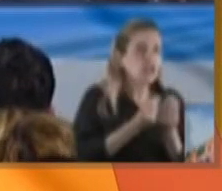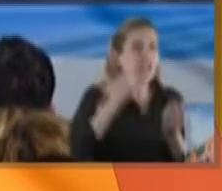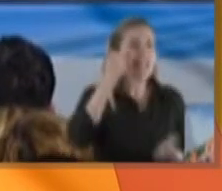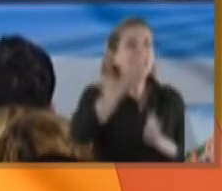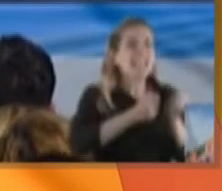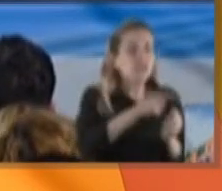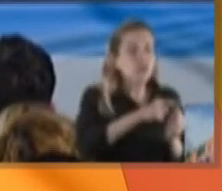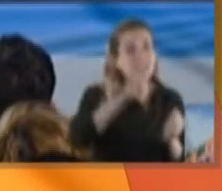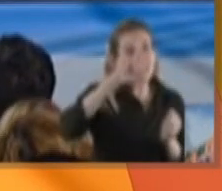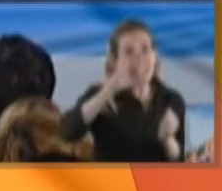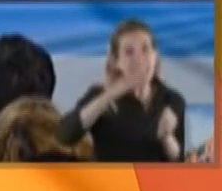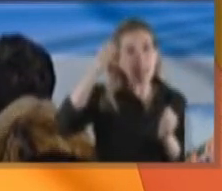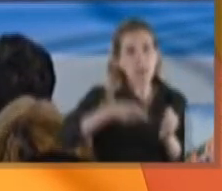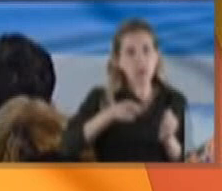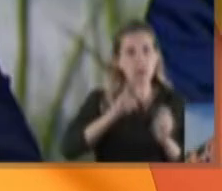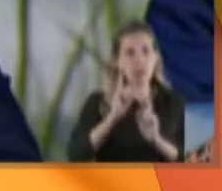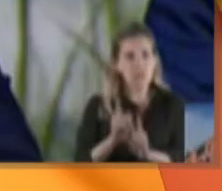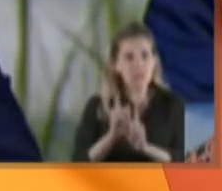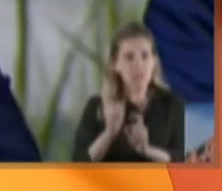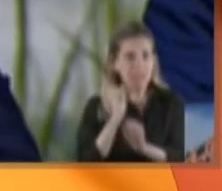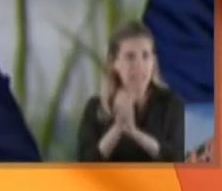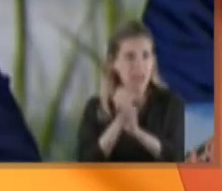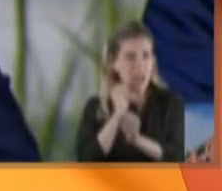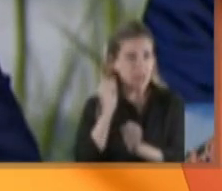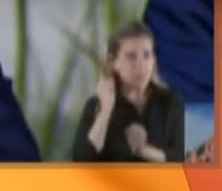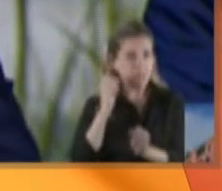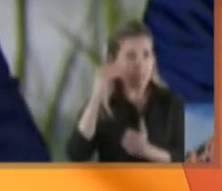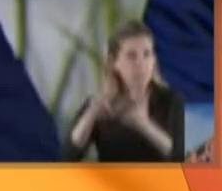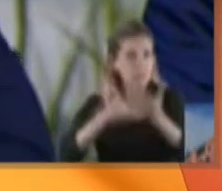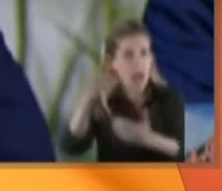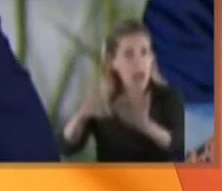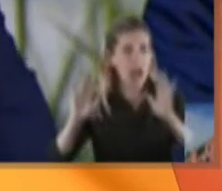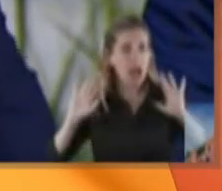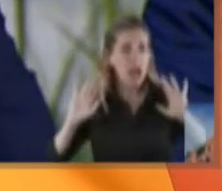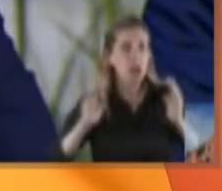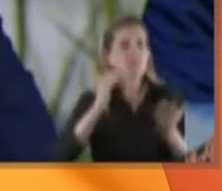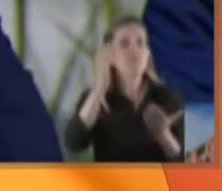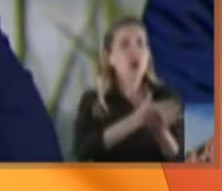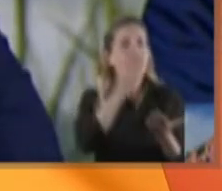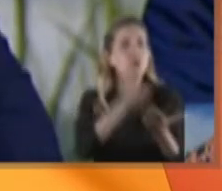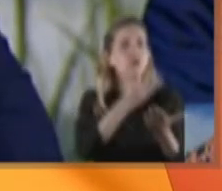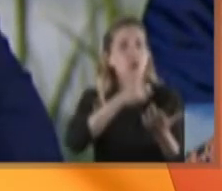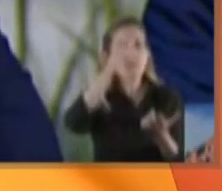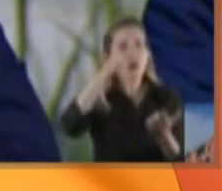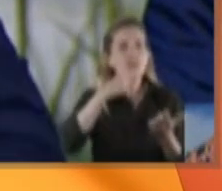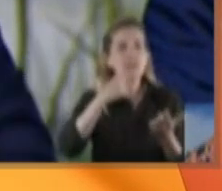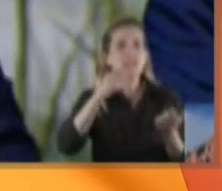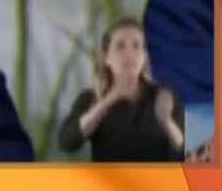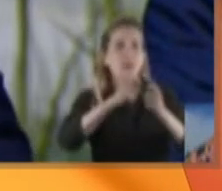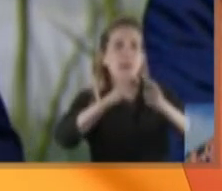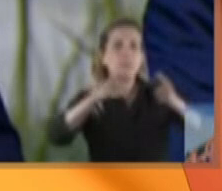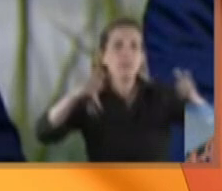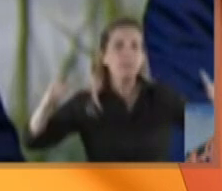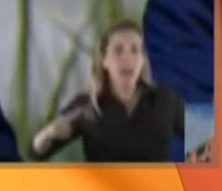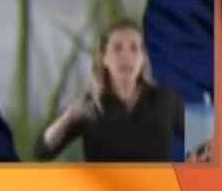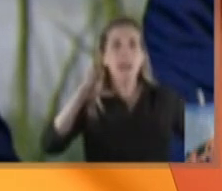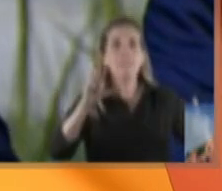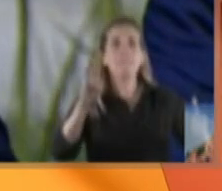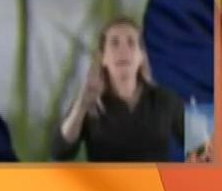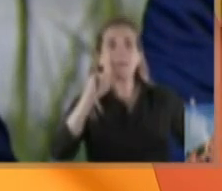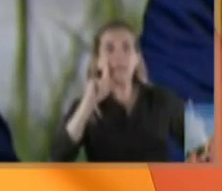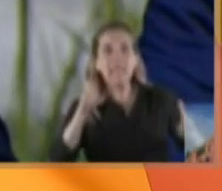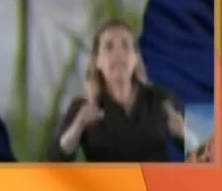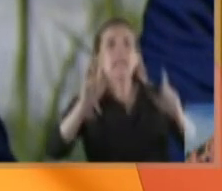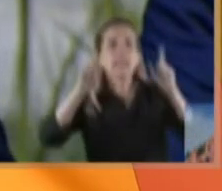malo pero él mantenía la voluntad a punto tal que decía si como presidente tengo que dar incluso una elección interna una suerte de primaria